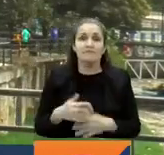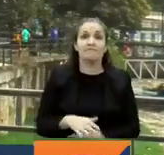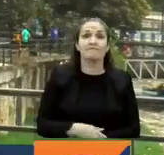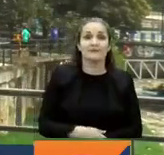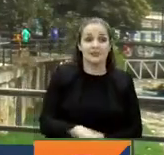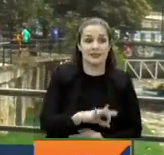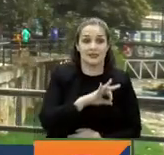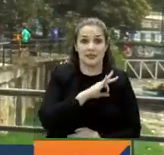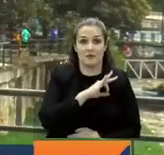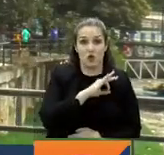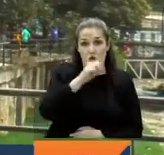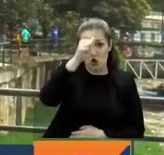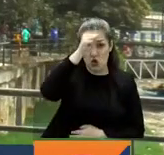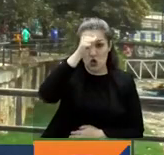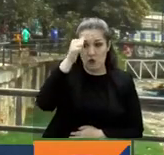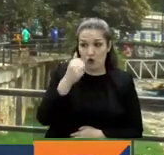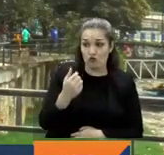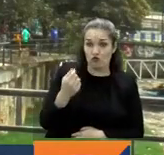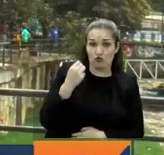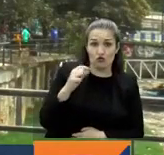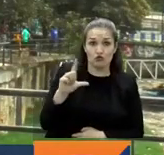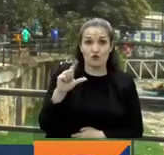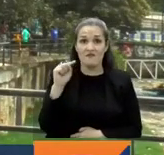ritmo de vacunación y precisamente el alcalde.